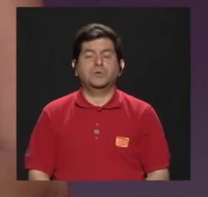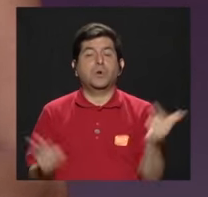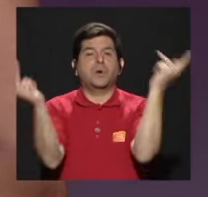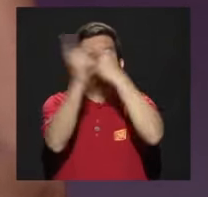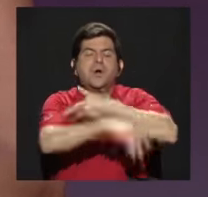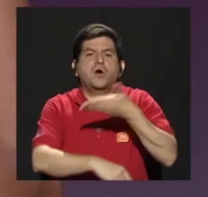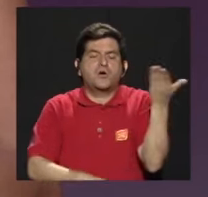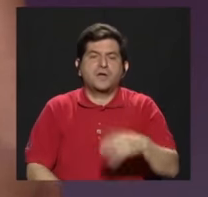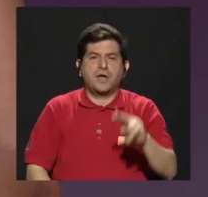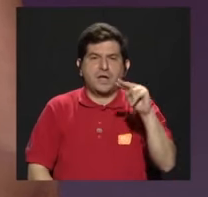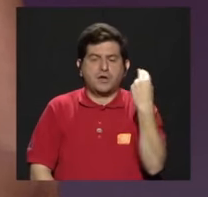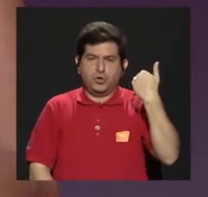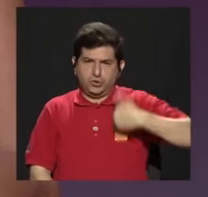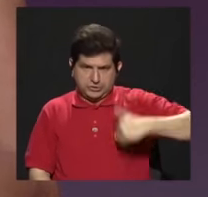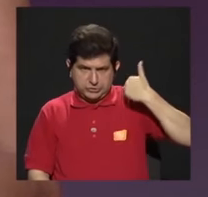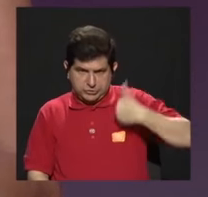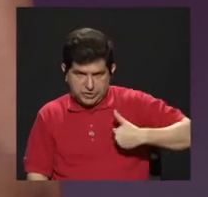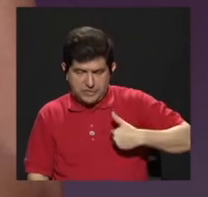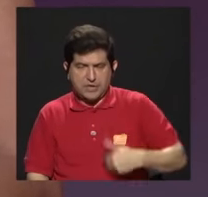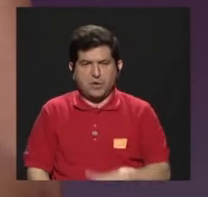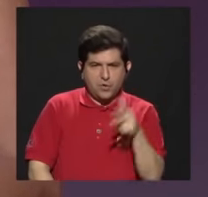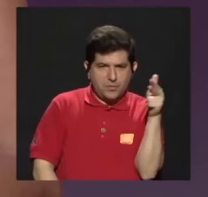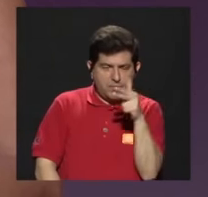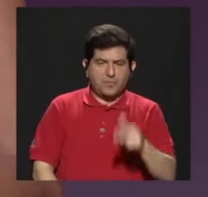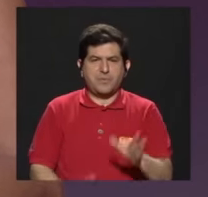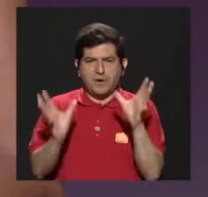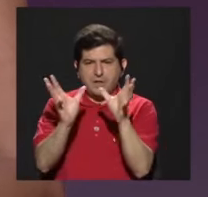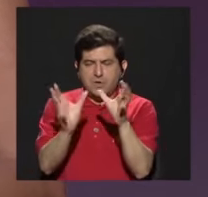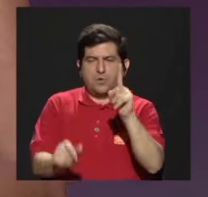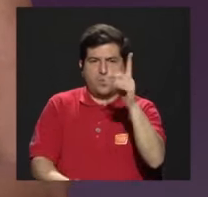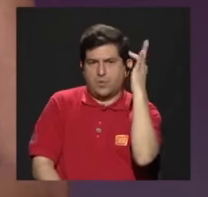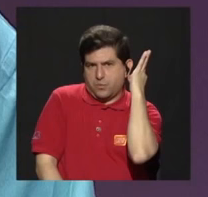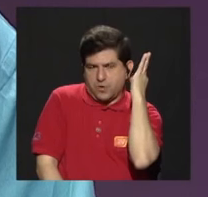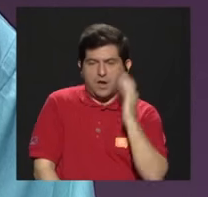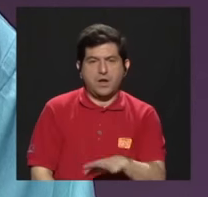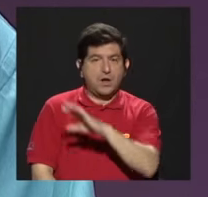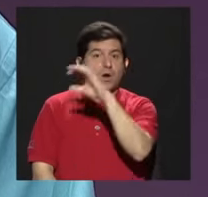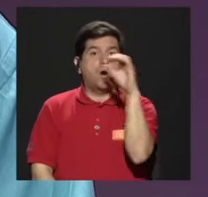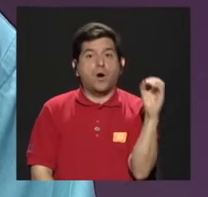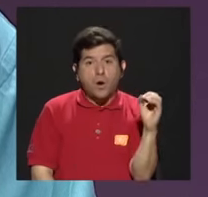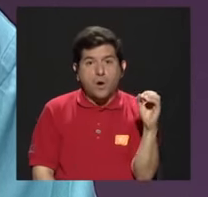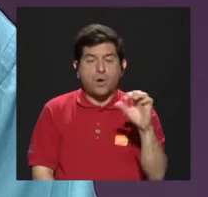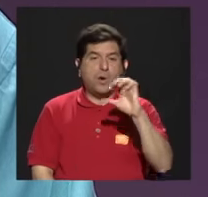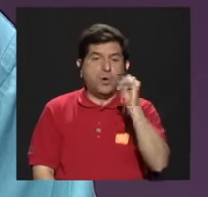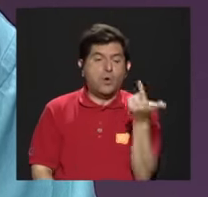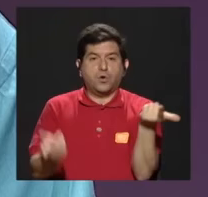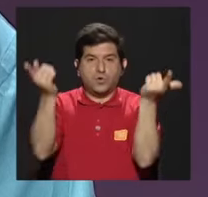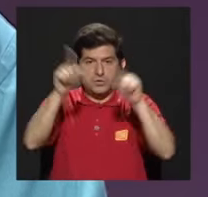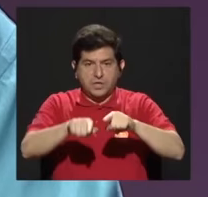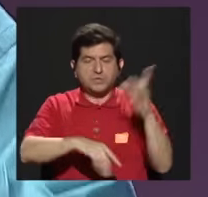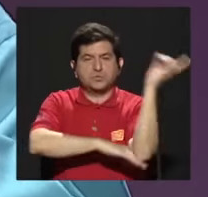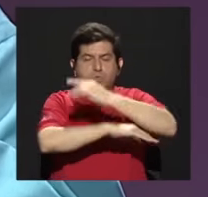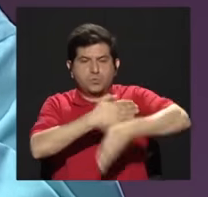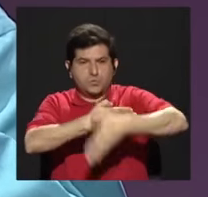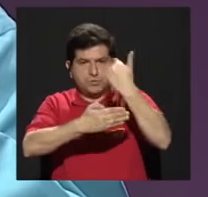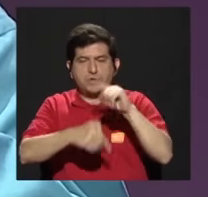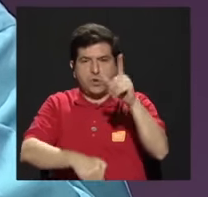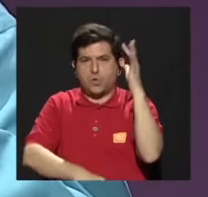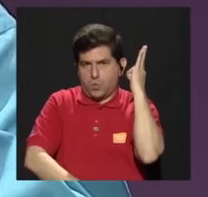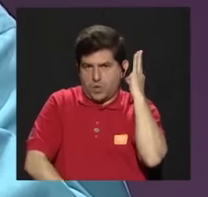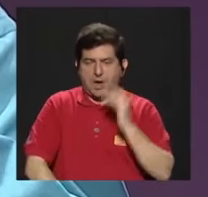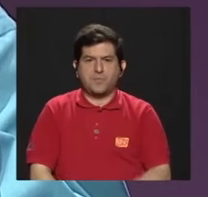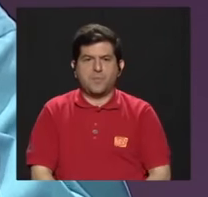peor? ¿La noticia del hombre que grababa el trasero de una mujer o otra que ocurrió hace unos días en donde una